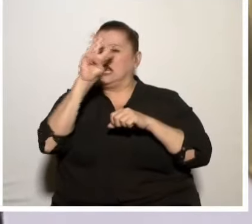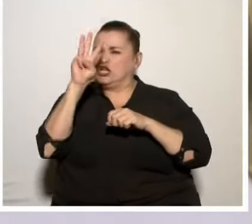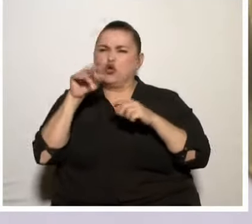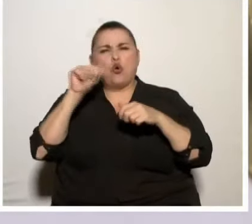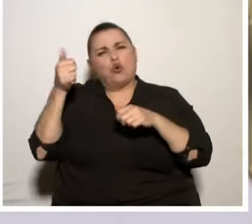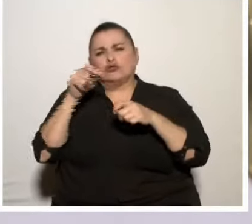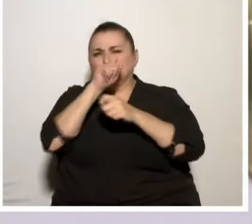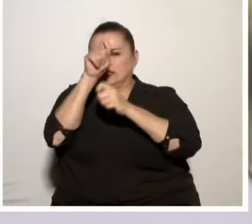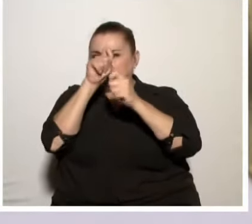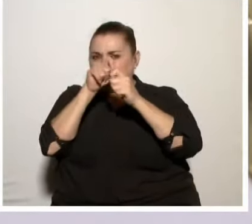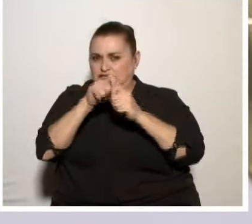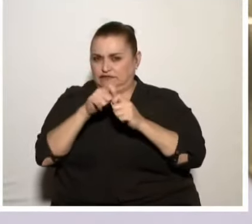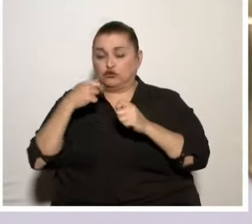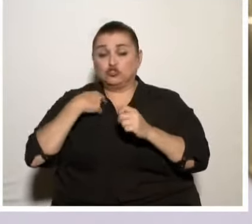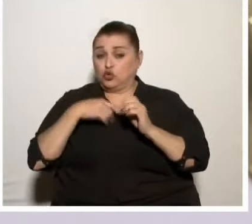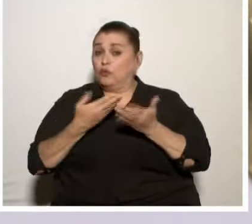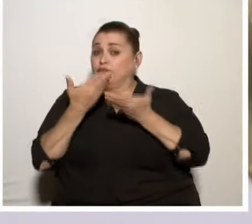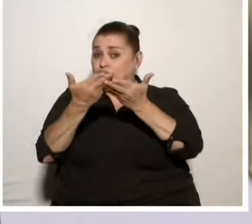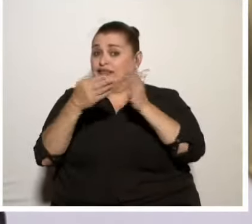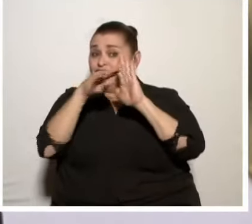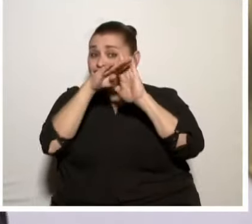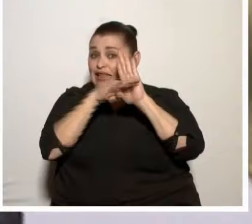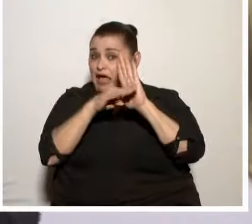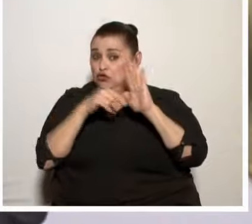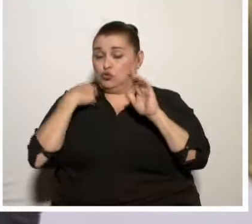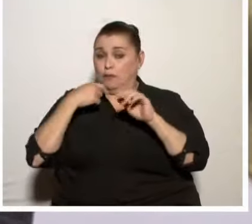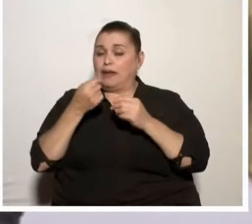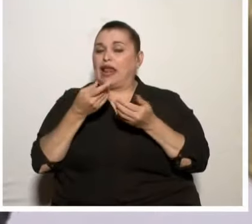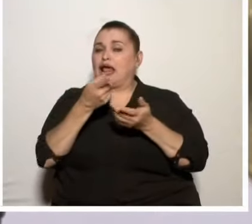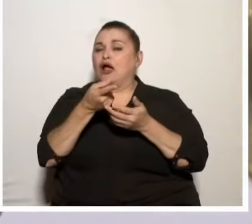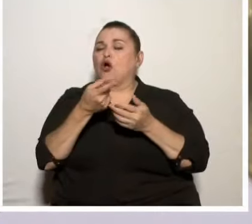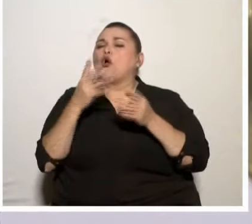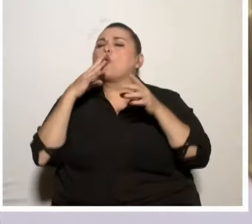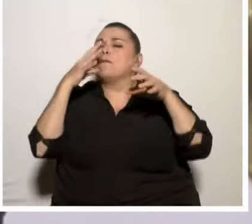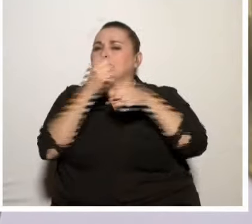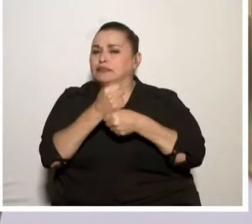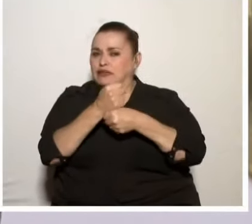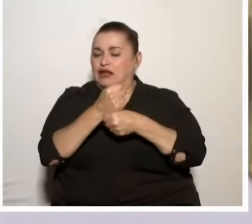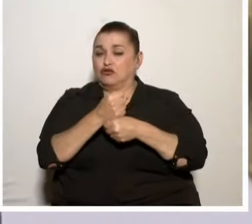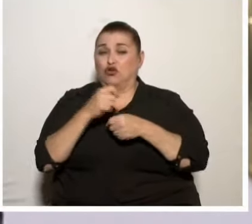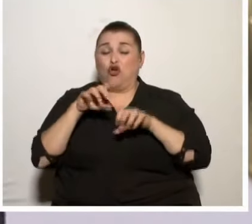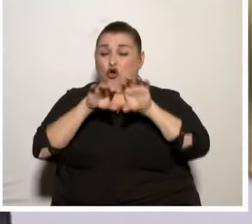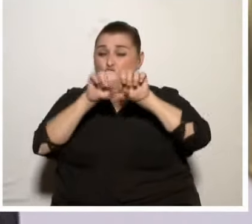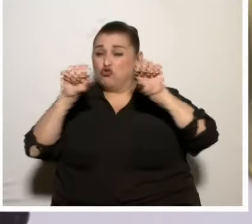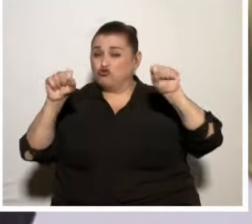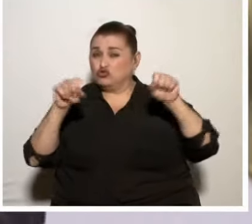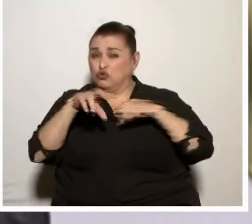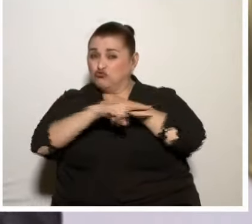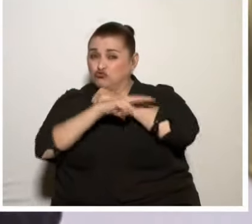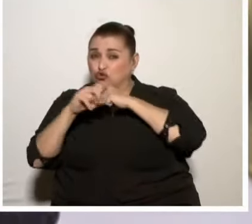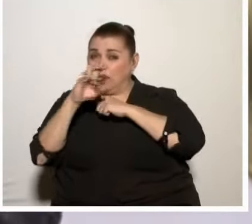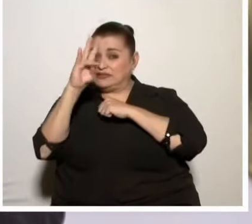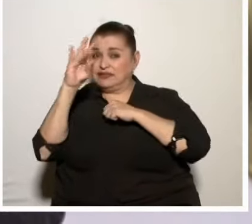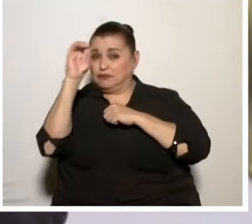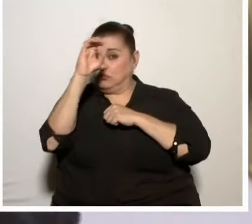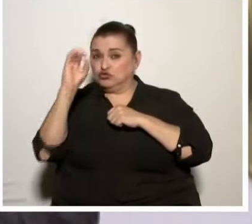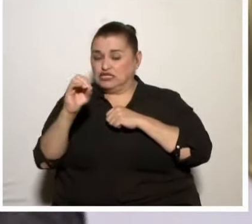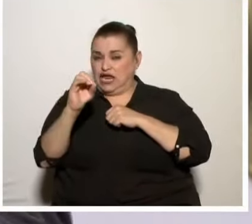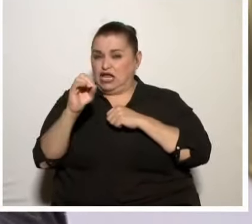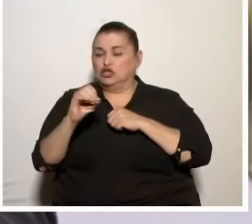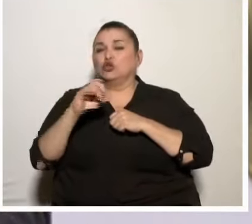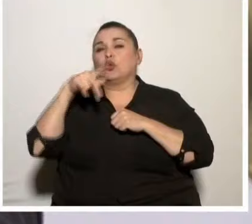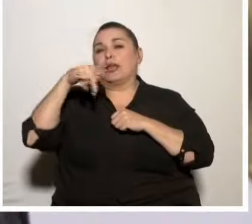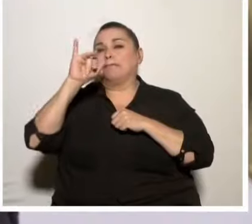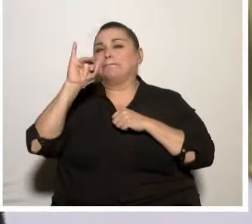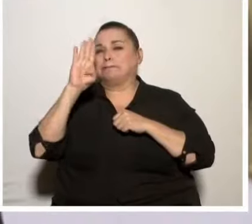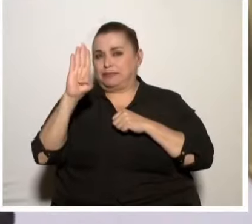darles un dato para complementar. Para el año 2014, la corrupción nos estaba robando el 7% del Producto Interno